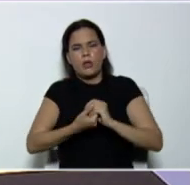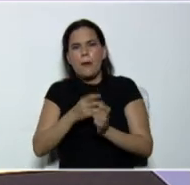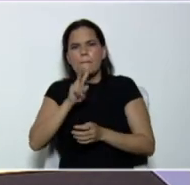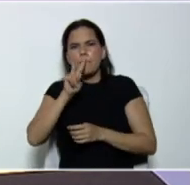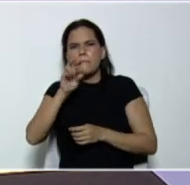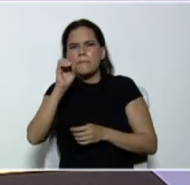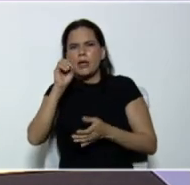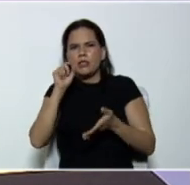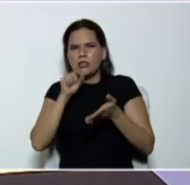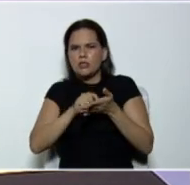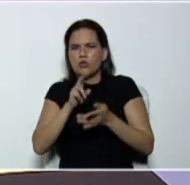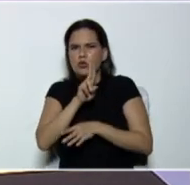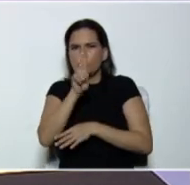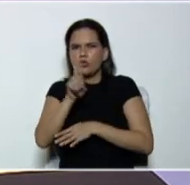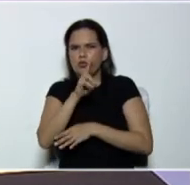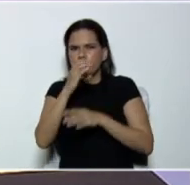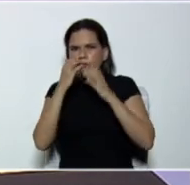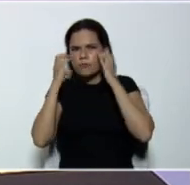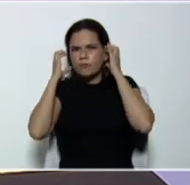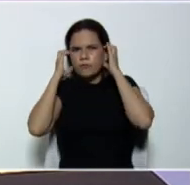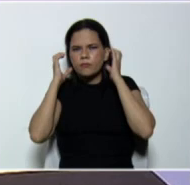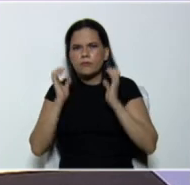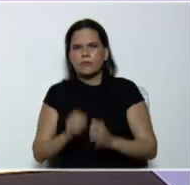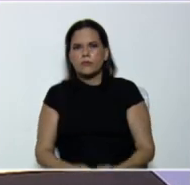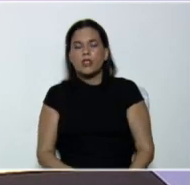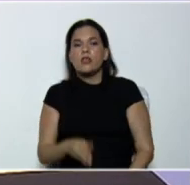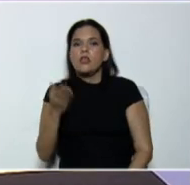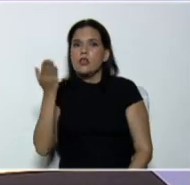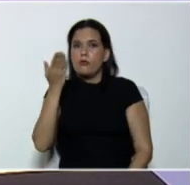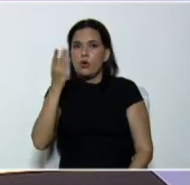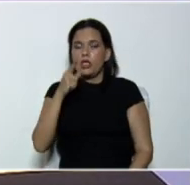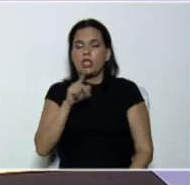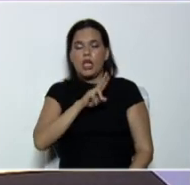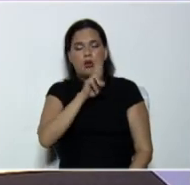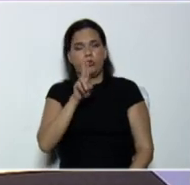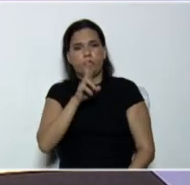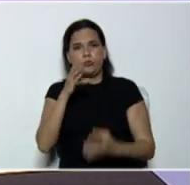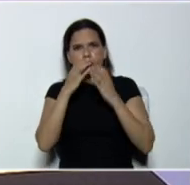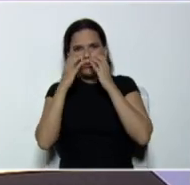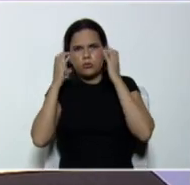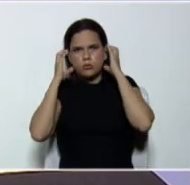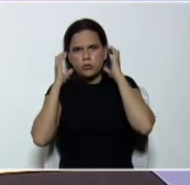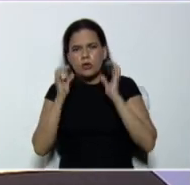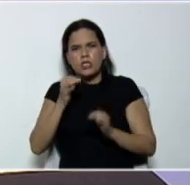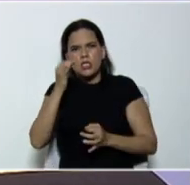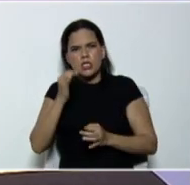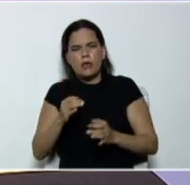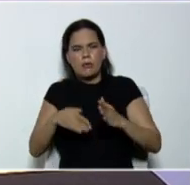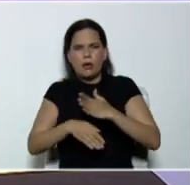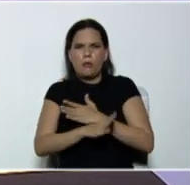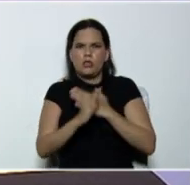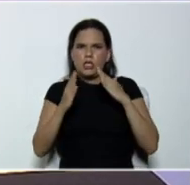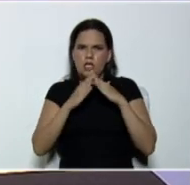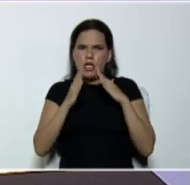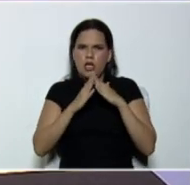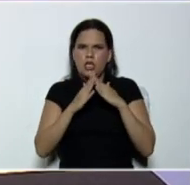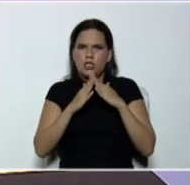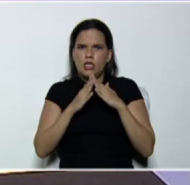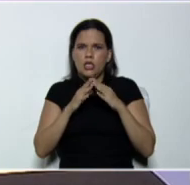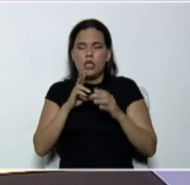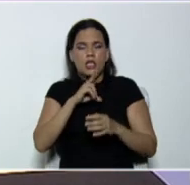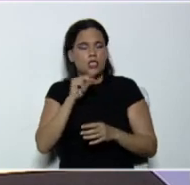20 segundos y usar el tapabocas. Sí, es muy importante que usemos el tapabocas cada vez que vayamos a salir de nuestra casa. Y si